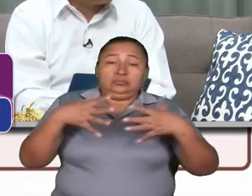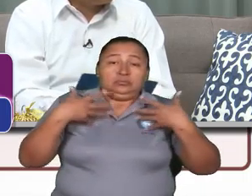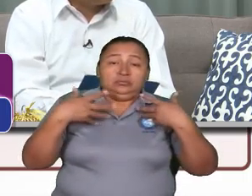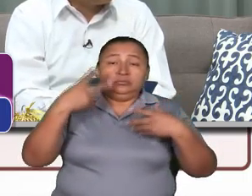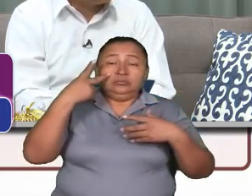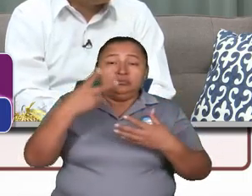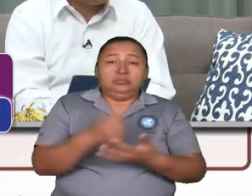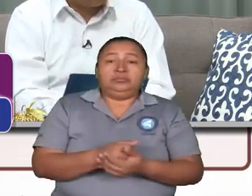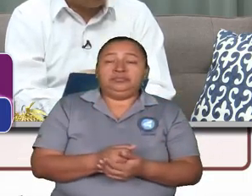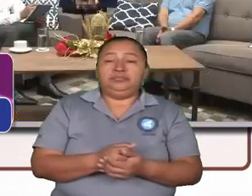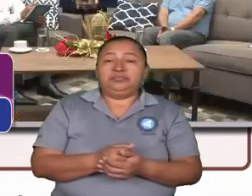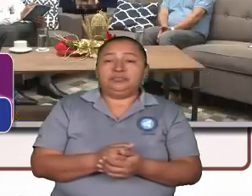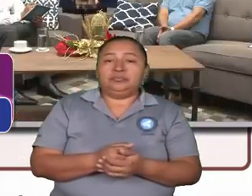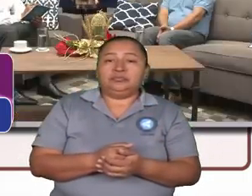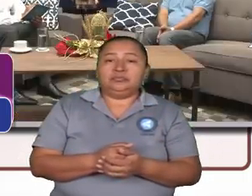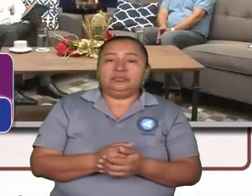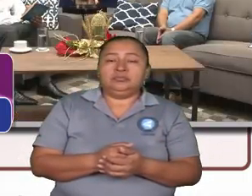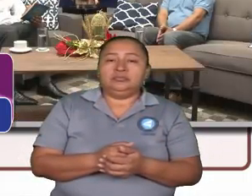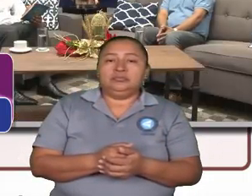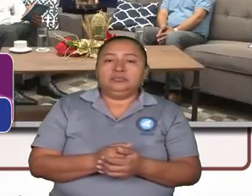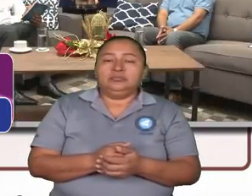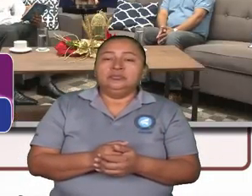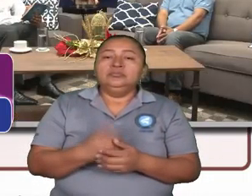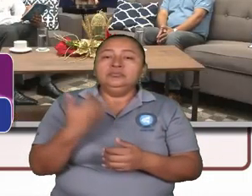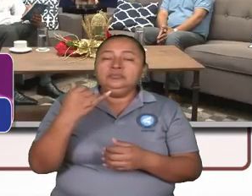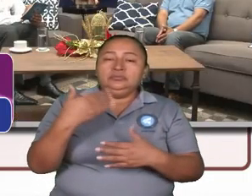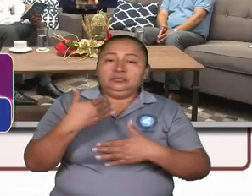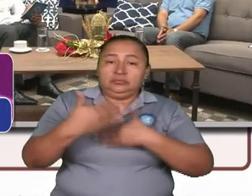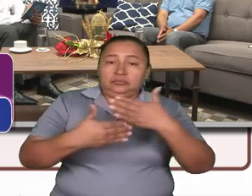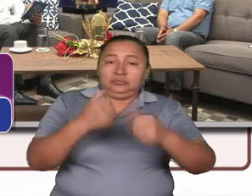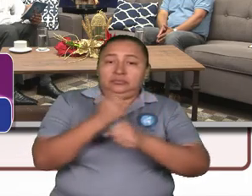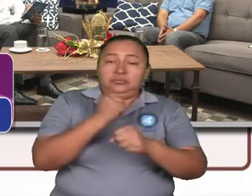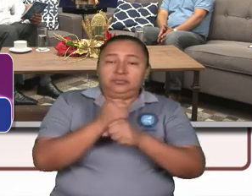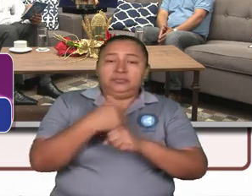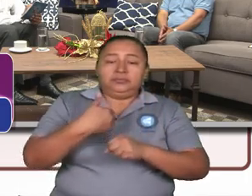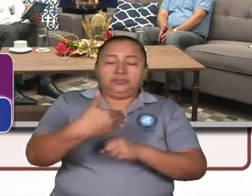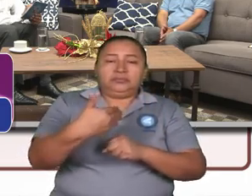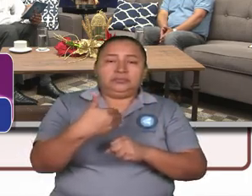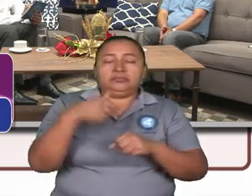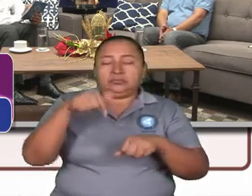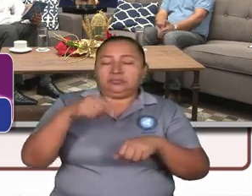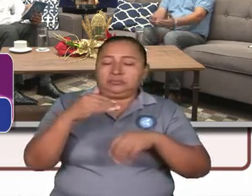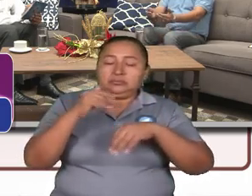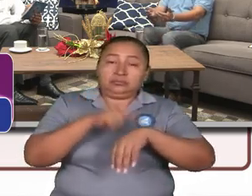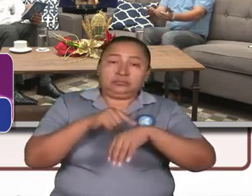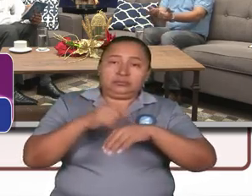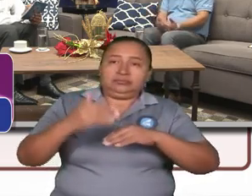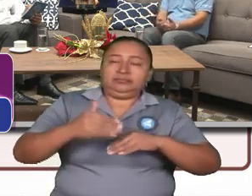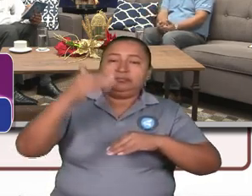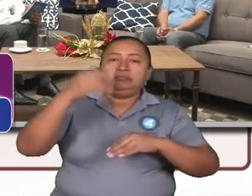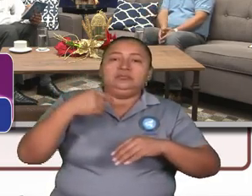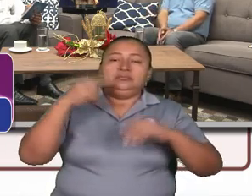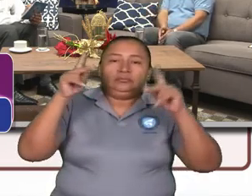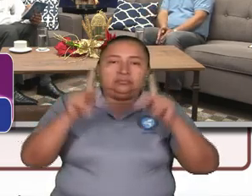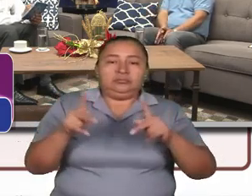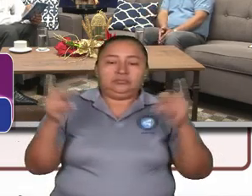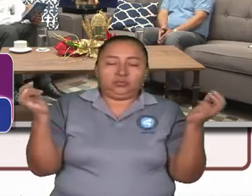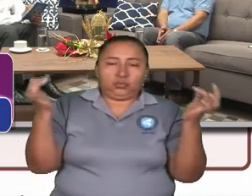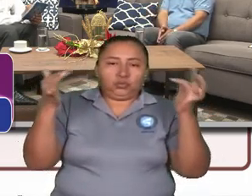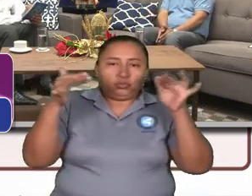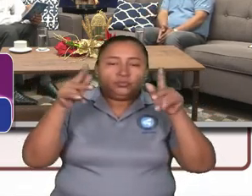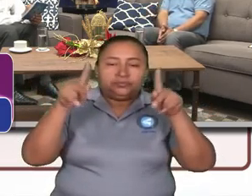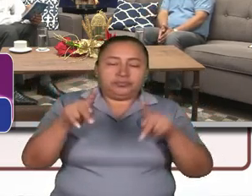la población fue a conocer, que disfrutó y estuvieron alegres en familia. Compañero Fénix, otro